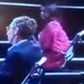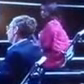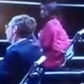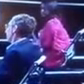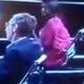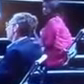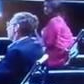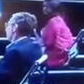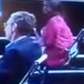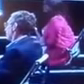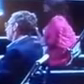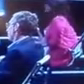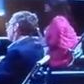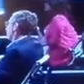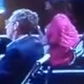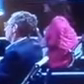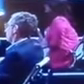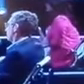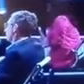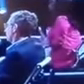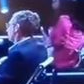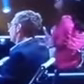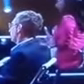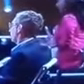Me acuerdo perfectamente del tema y lo apoyé.